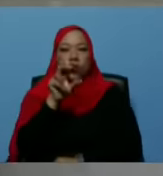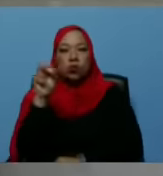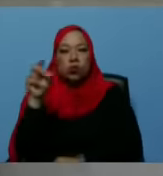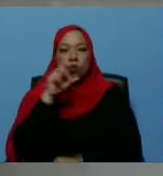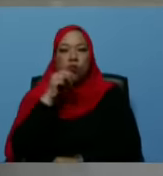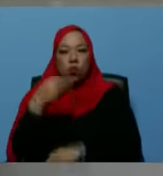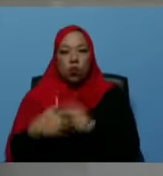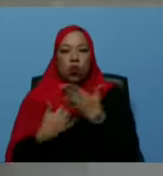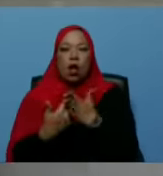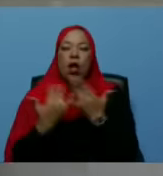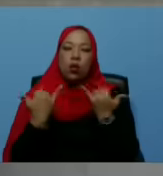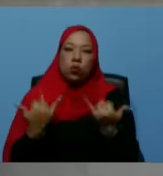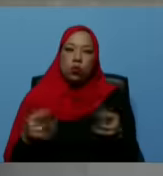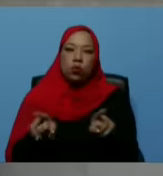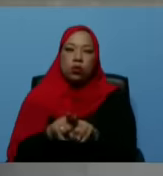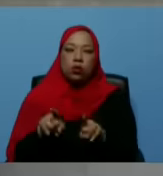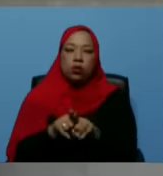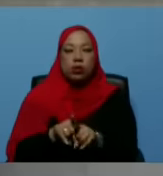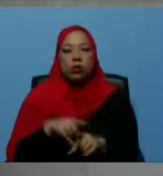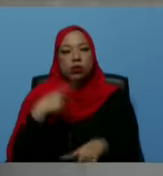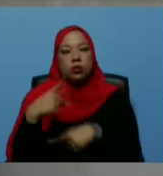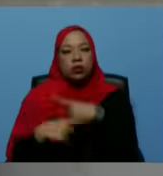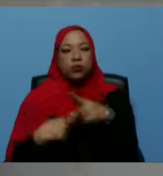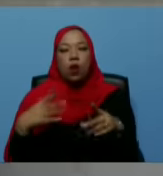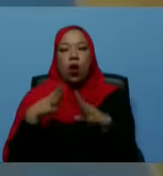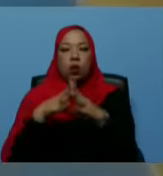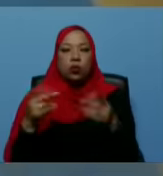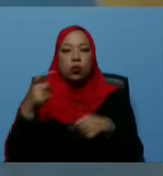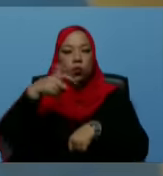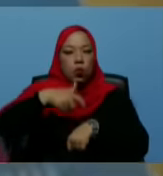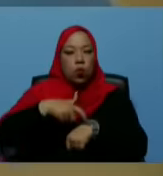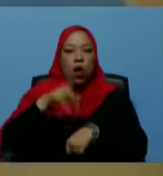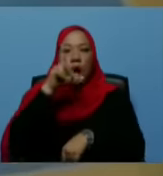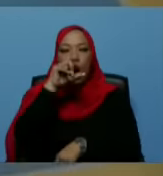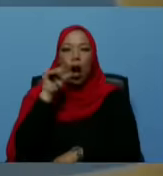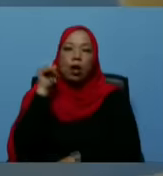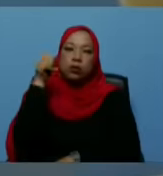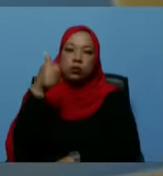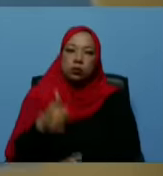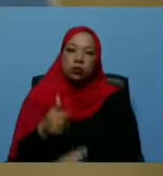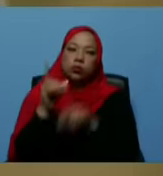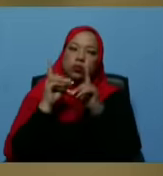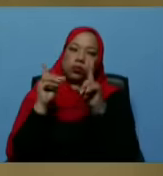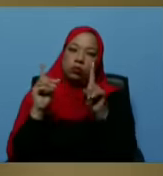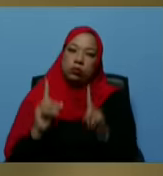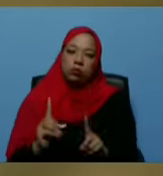y que fuimos leales y somos leales a ti en todas las horas y en todos los tiempos, decimos